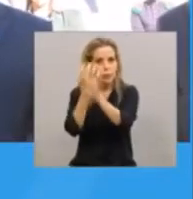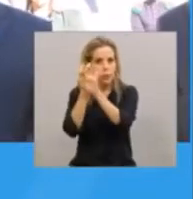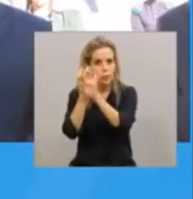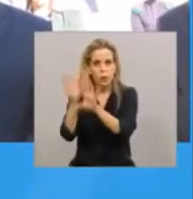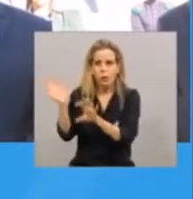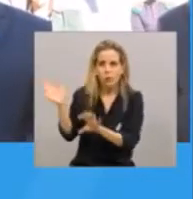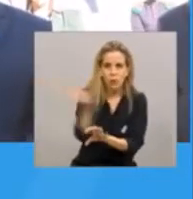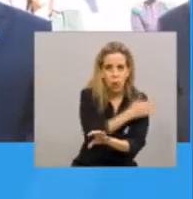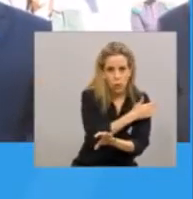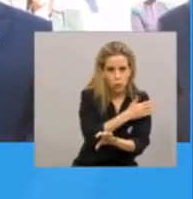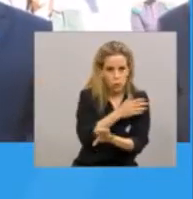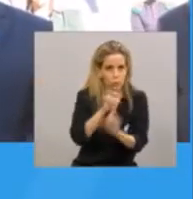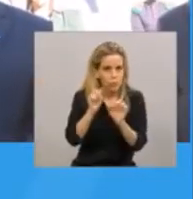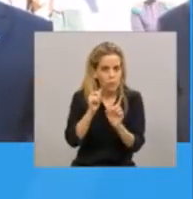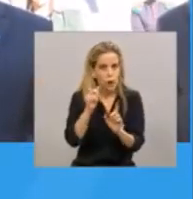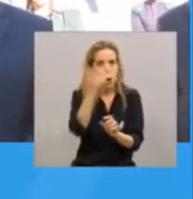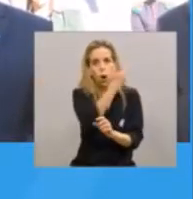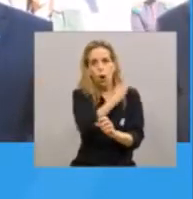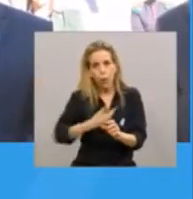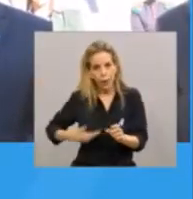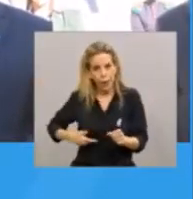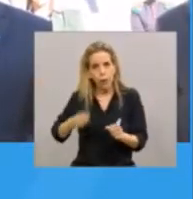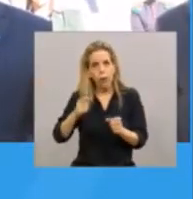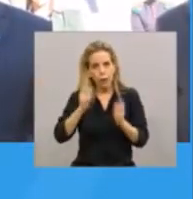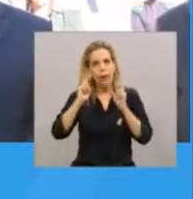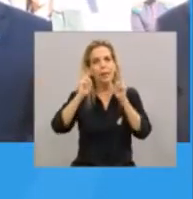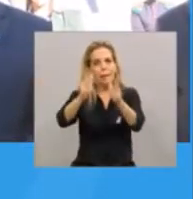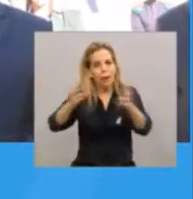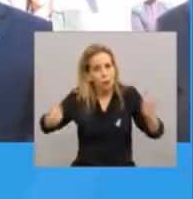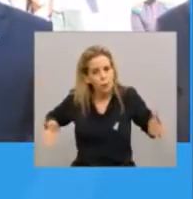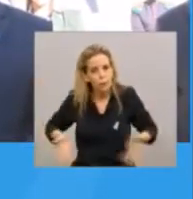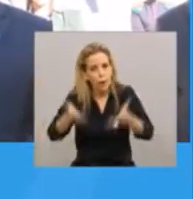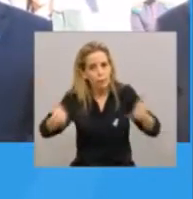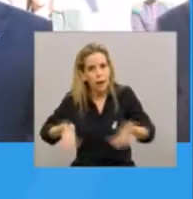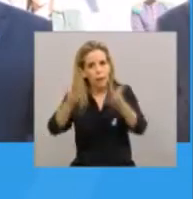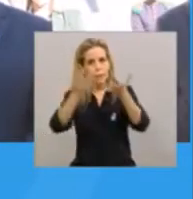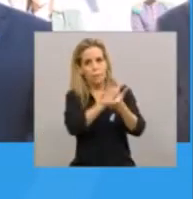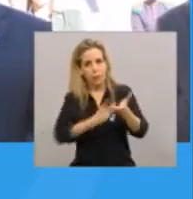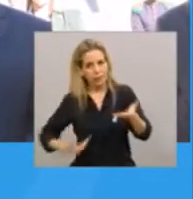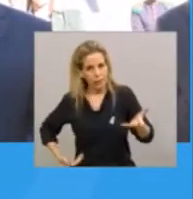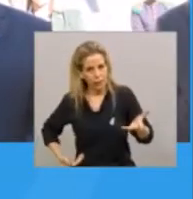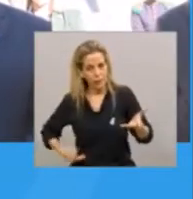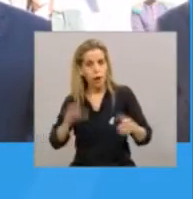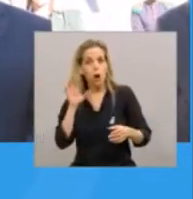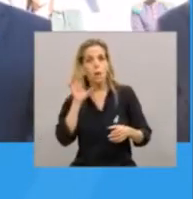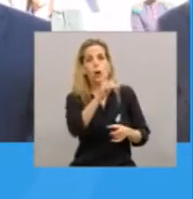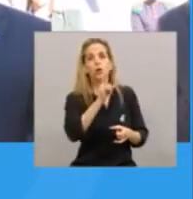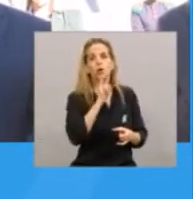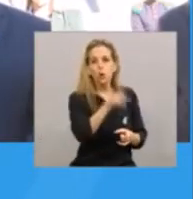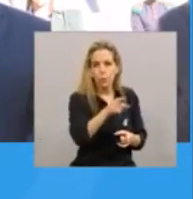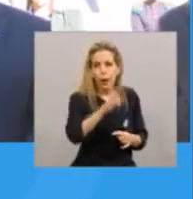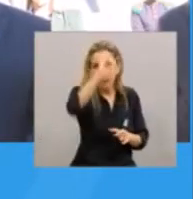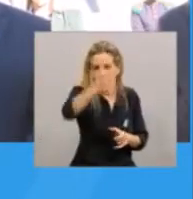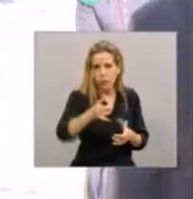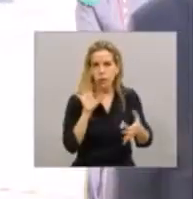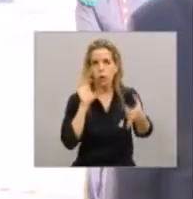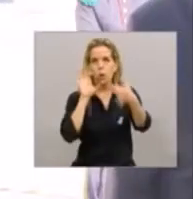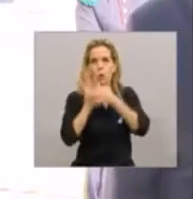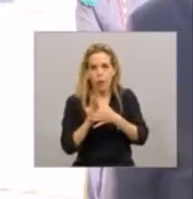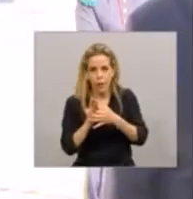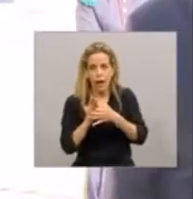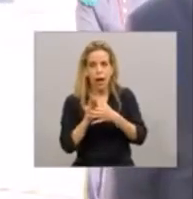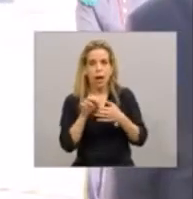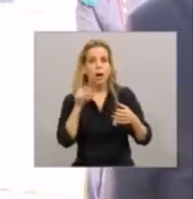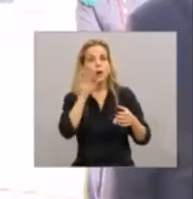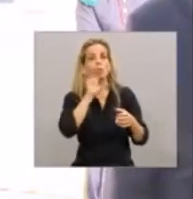te manifestamos adelante querido presidente cuente con tucumán cuente con nosotros vamos a